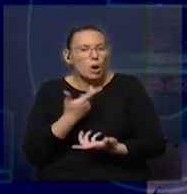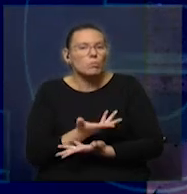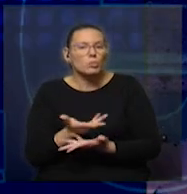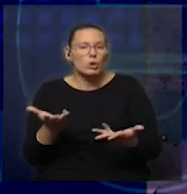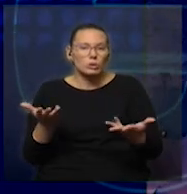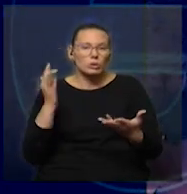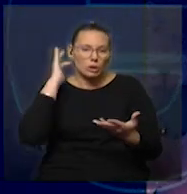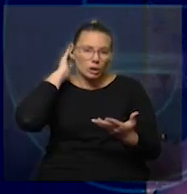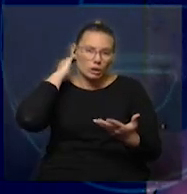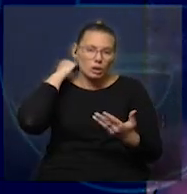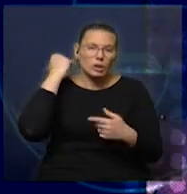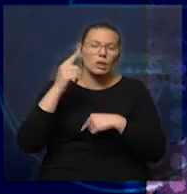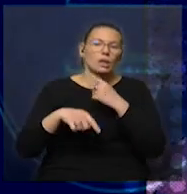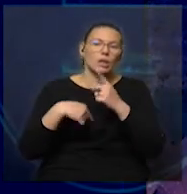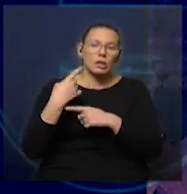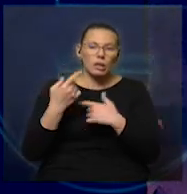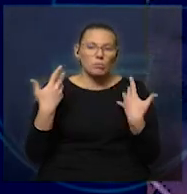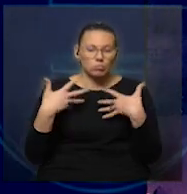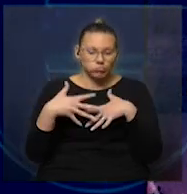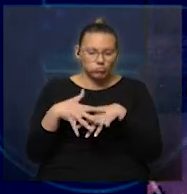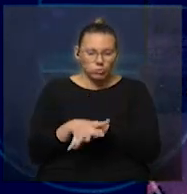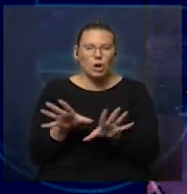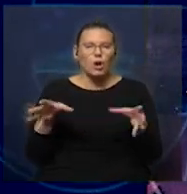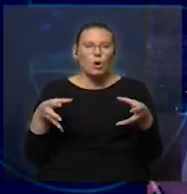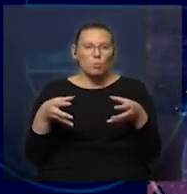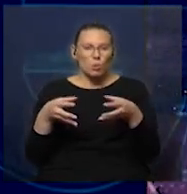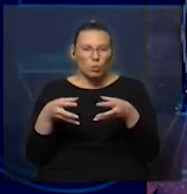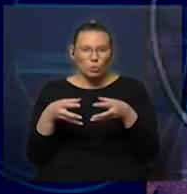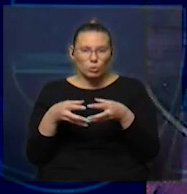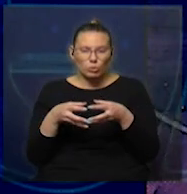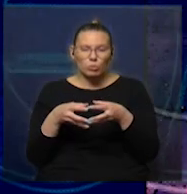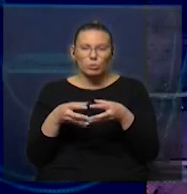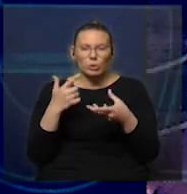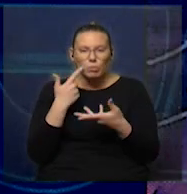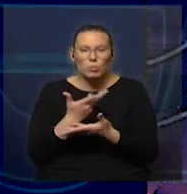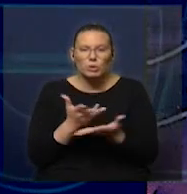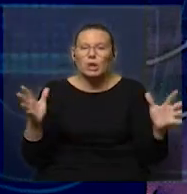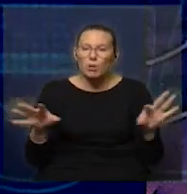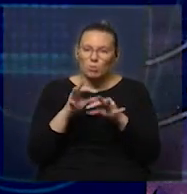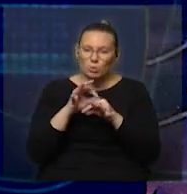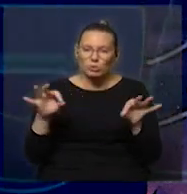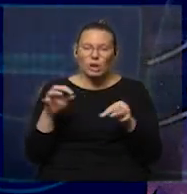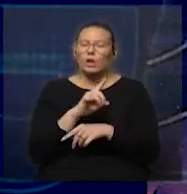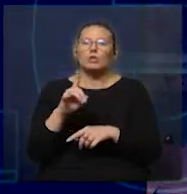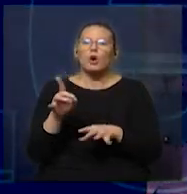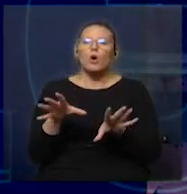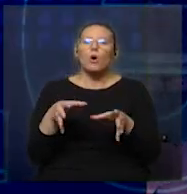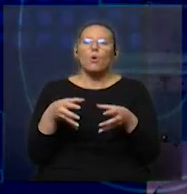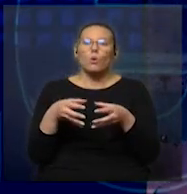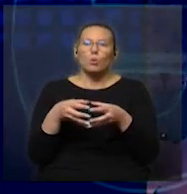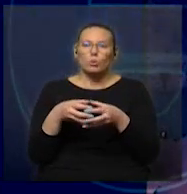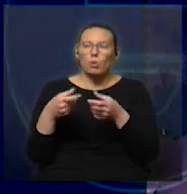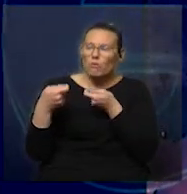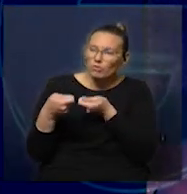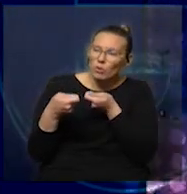y realmente después generar ese ensamble como banda bueno, de proyectar nuestra música. No somos una banda de tener muchas